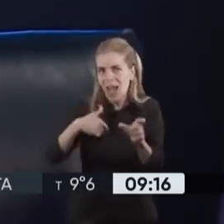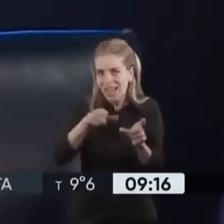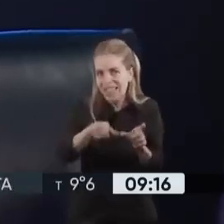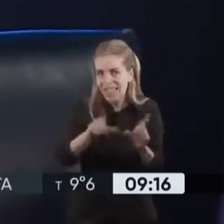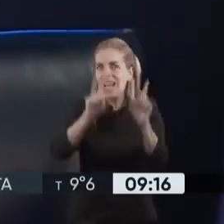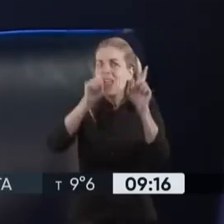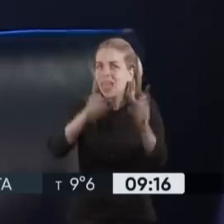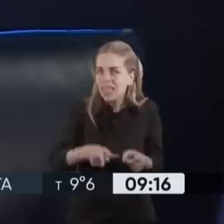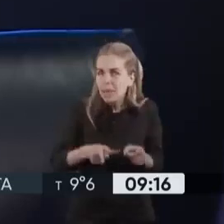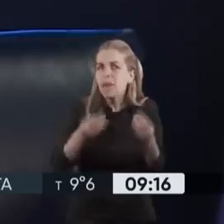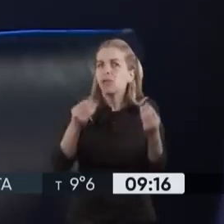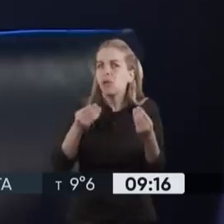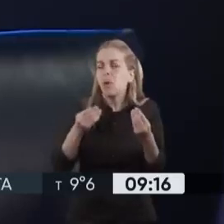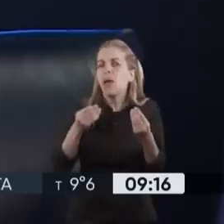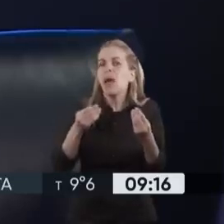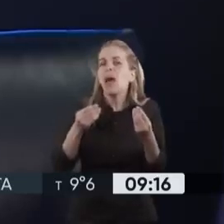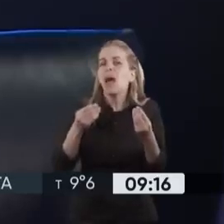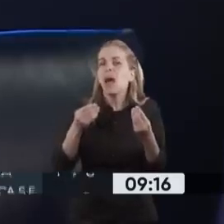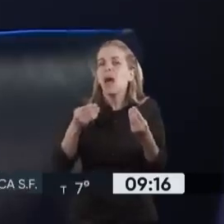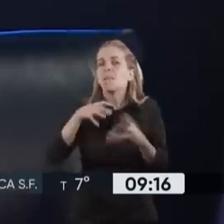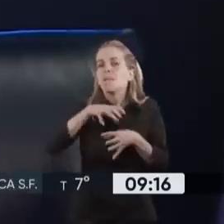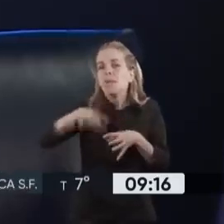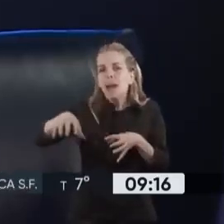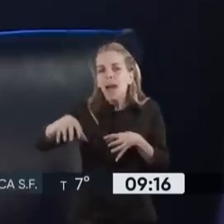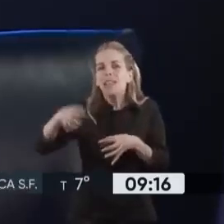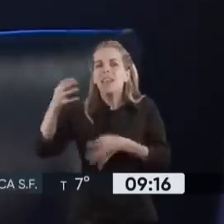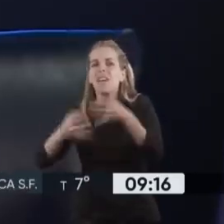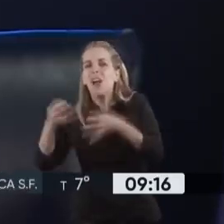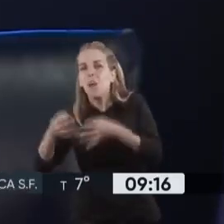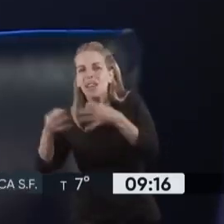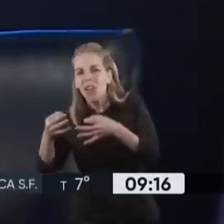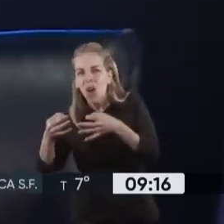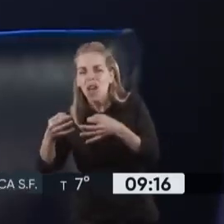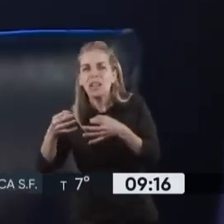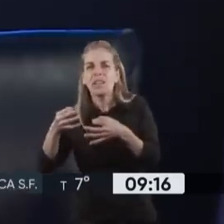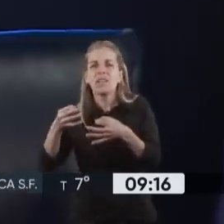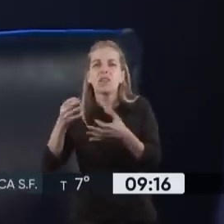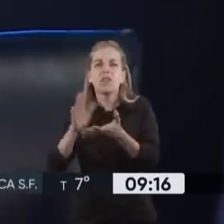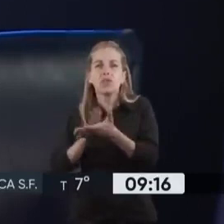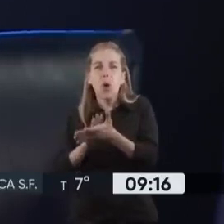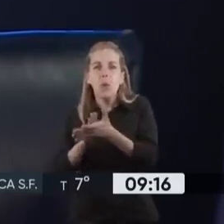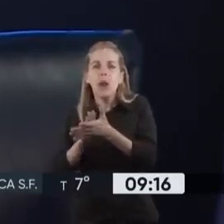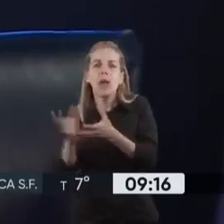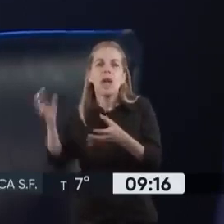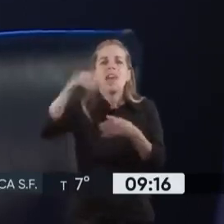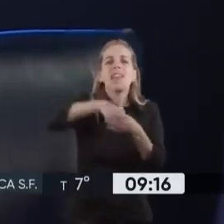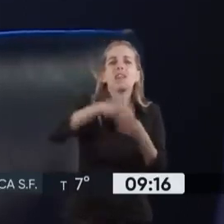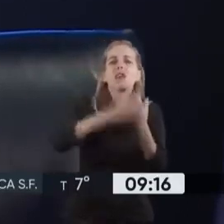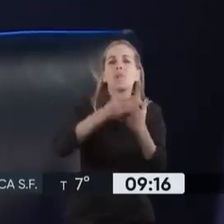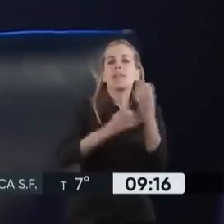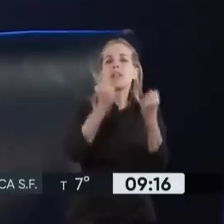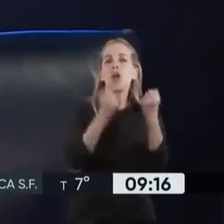migrar el organismo fiscal de evaluaciones inmobiliarias al ministerio de economía y desde ahí vamos a trabajar una metodología